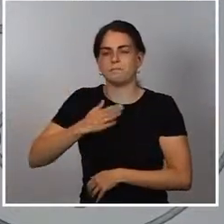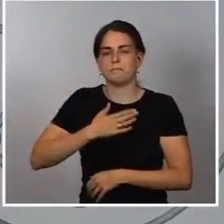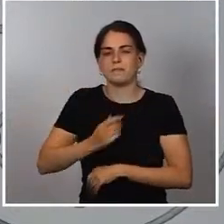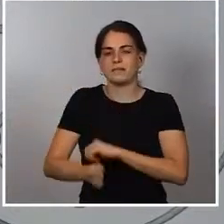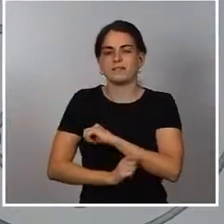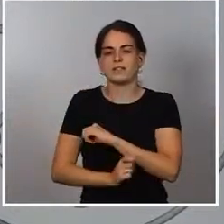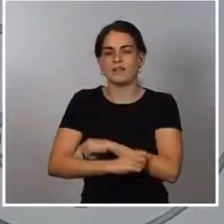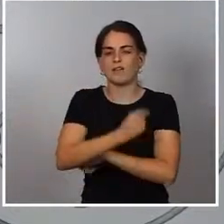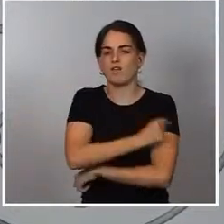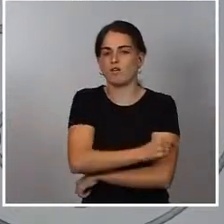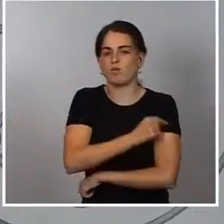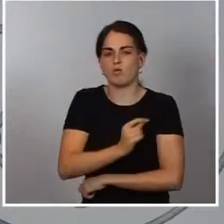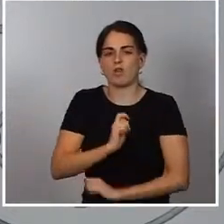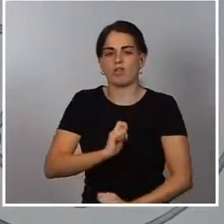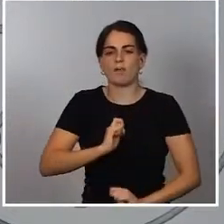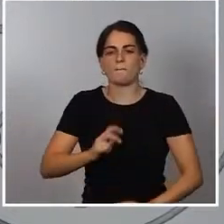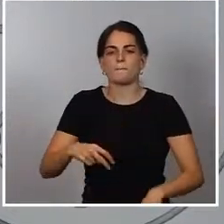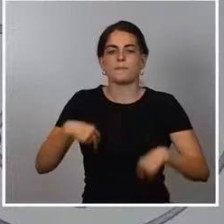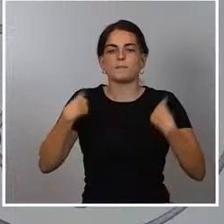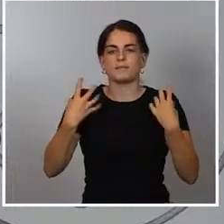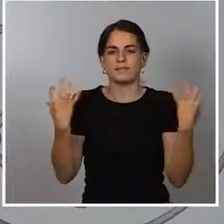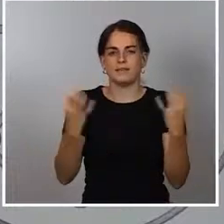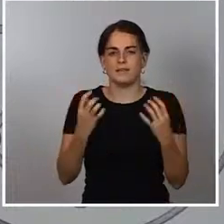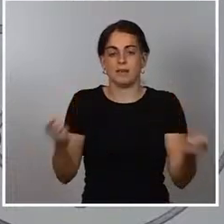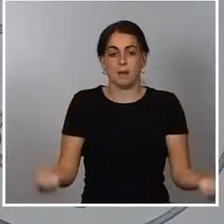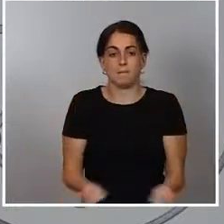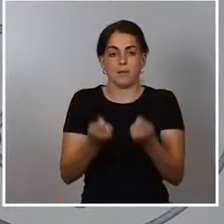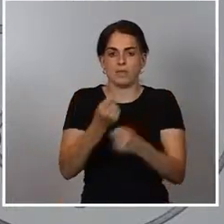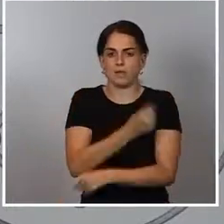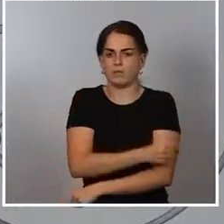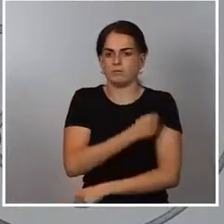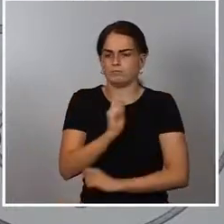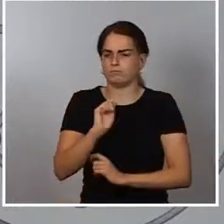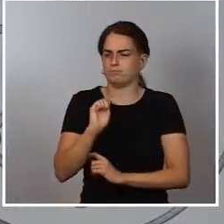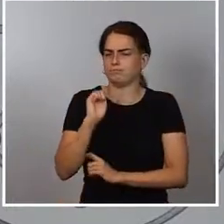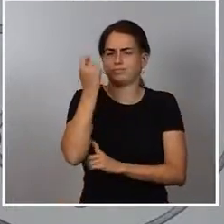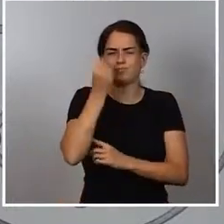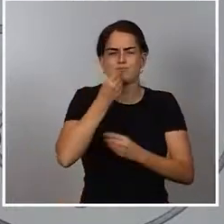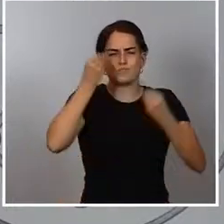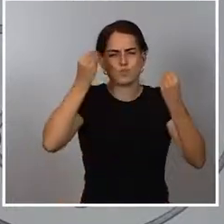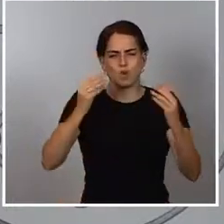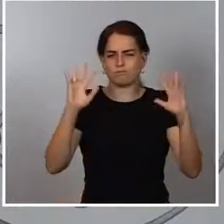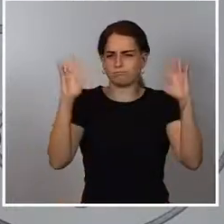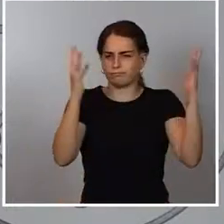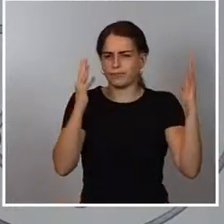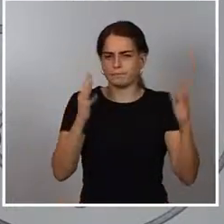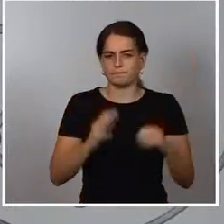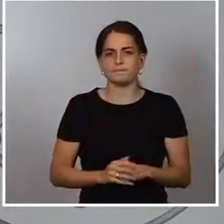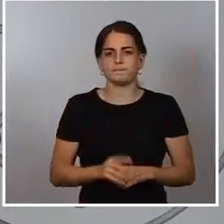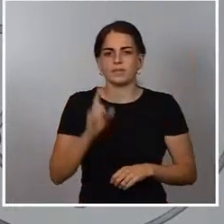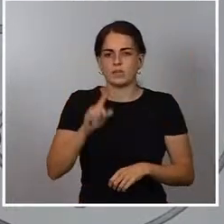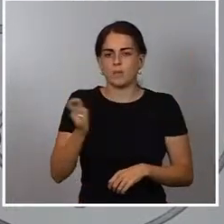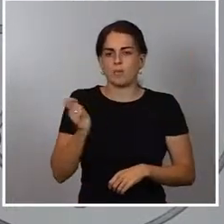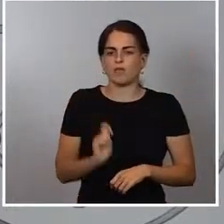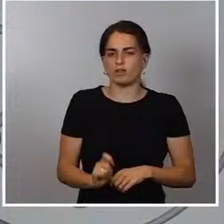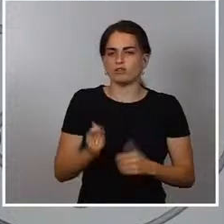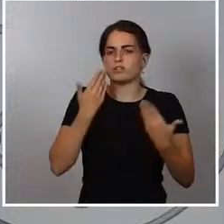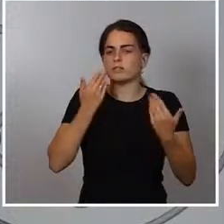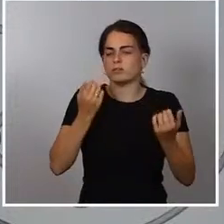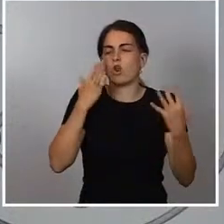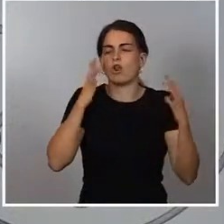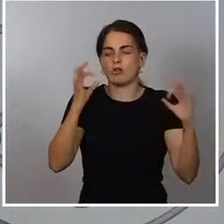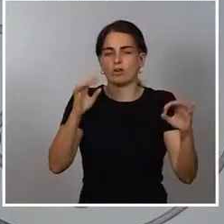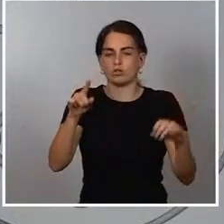permitiendo la exitosa campaña de vacunación en nuestro país entre otras cosas también los profesionales sanitarios por supuesto y